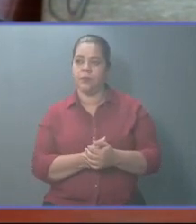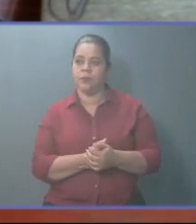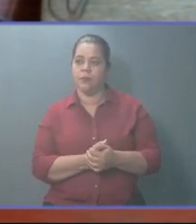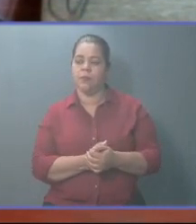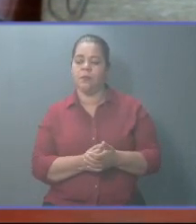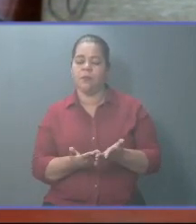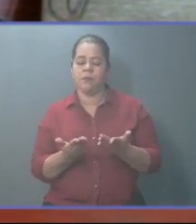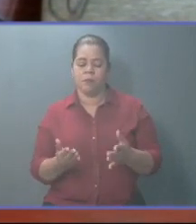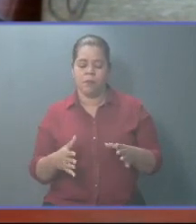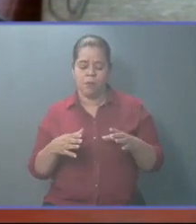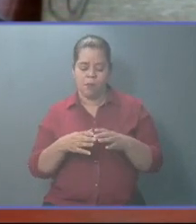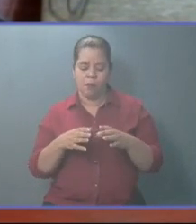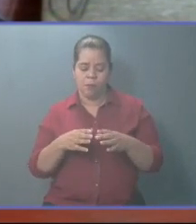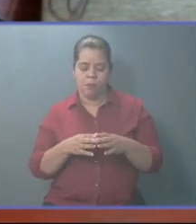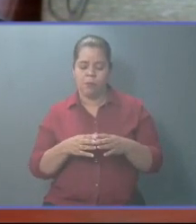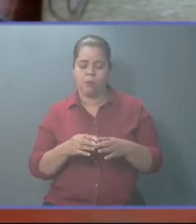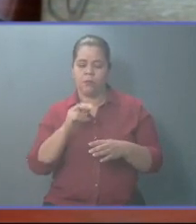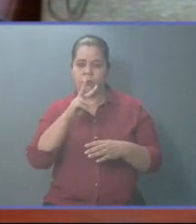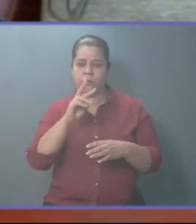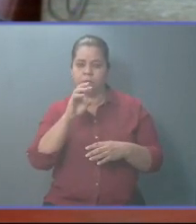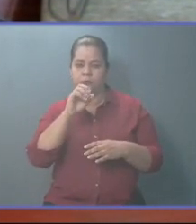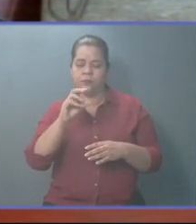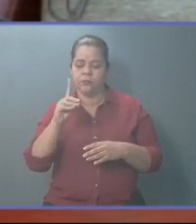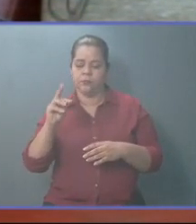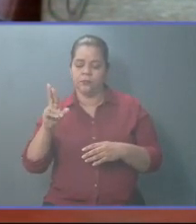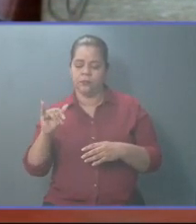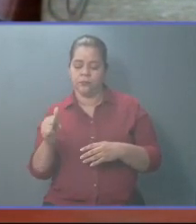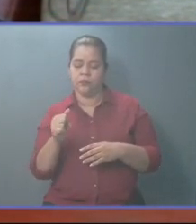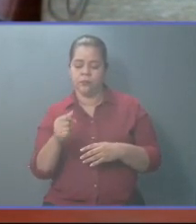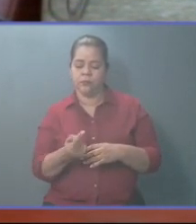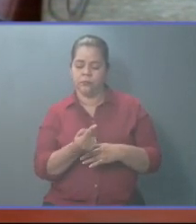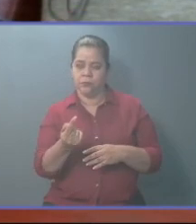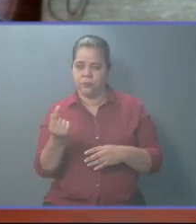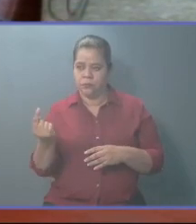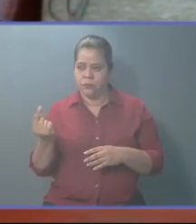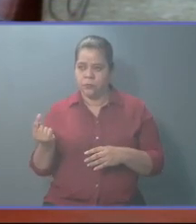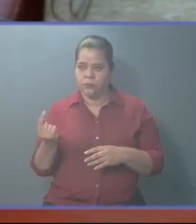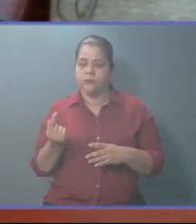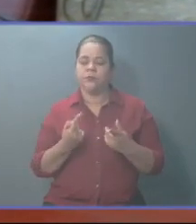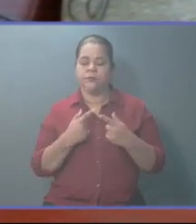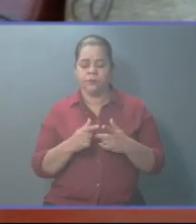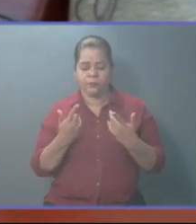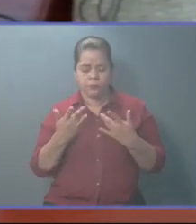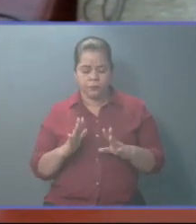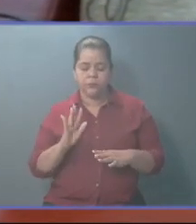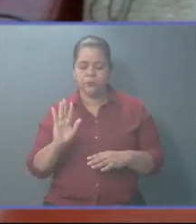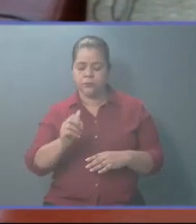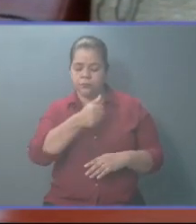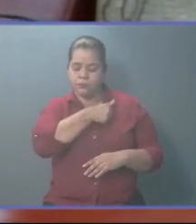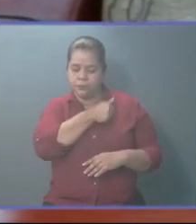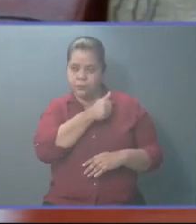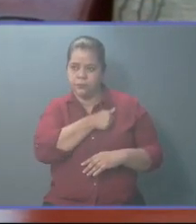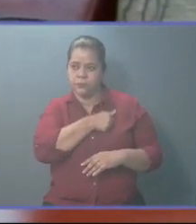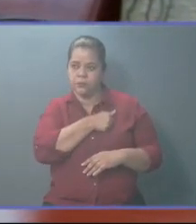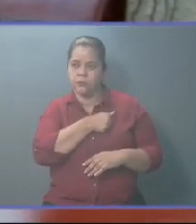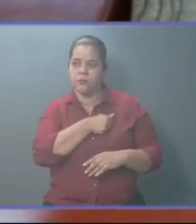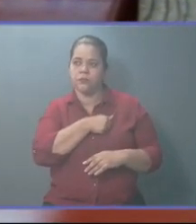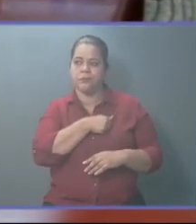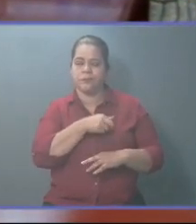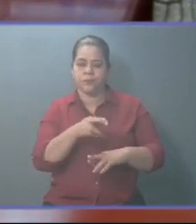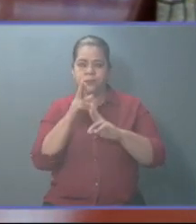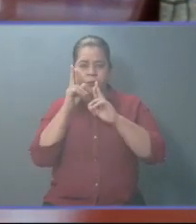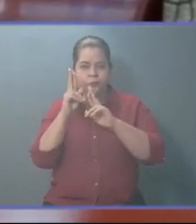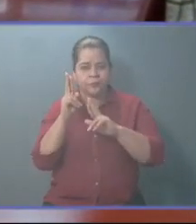para el Comité de Veeduría Ciudadana y que corresponde a una expectativa